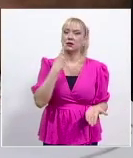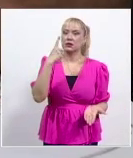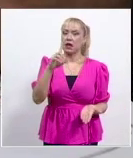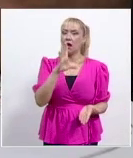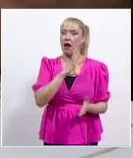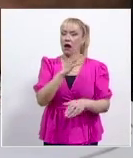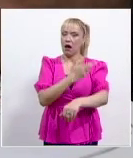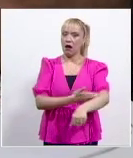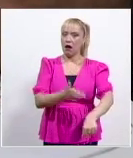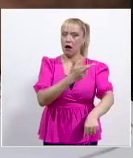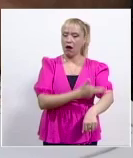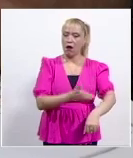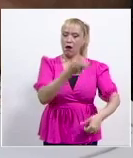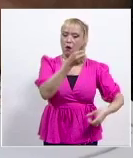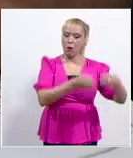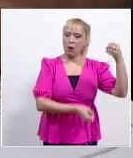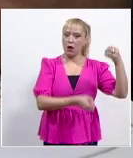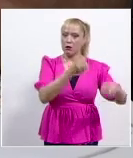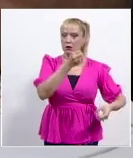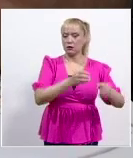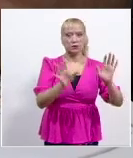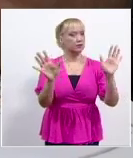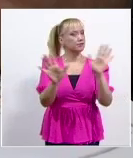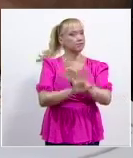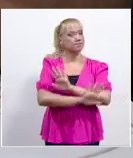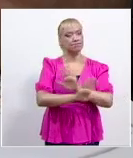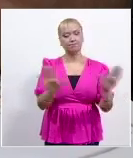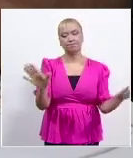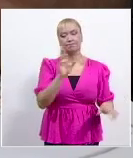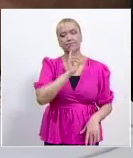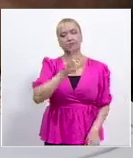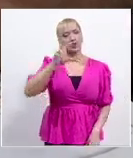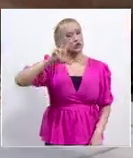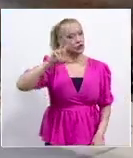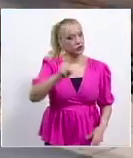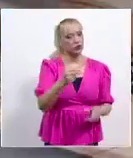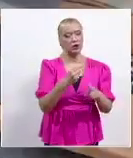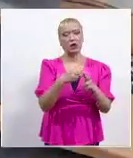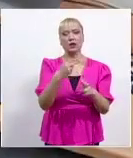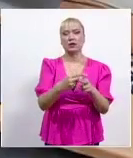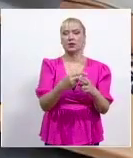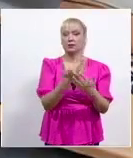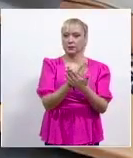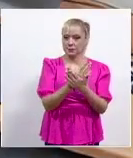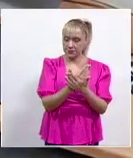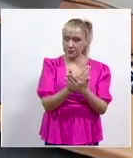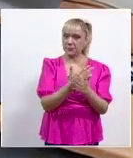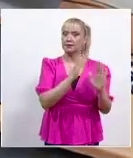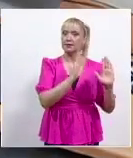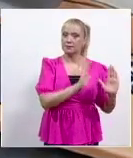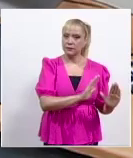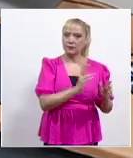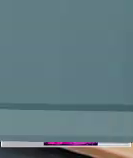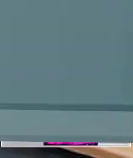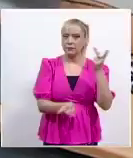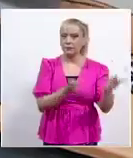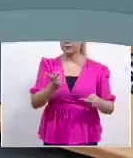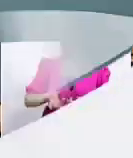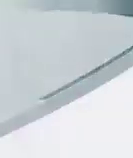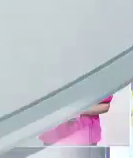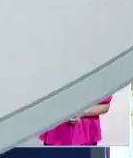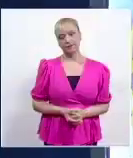el equivalente a un juicio sumario en el que se imputa, procesa y condena en un instante a una persona.